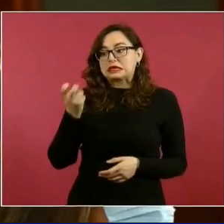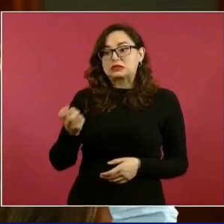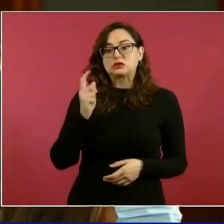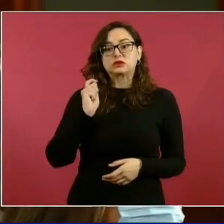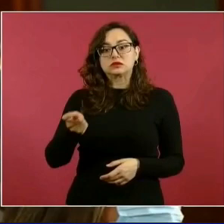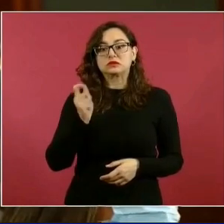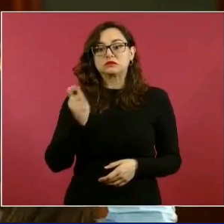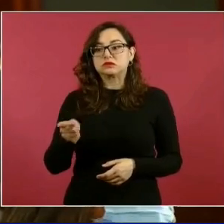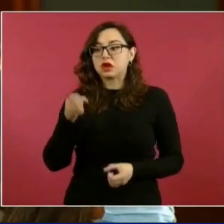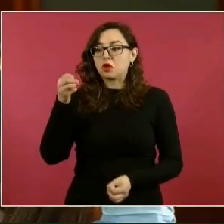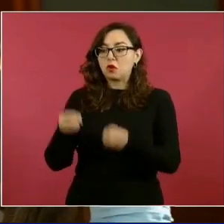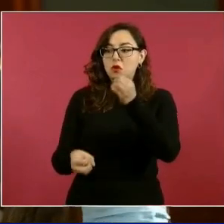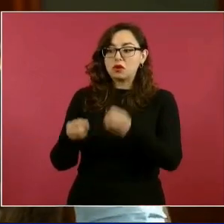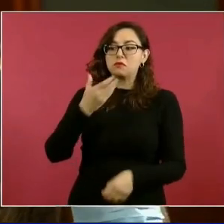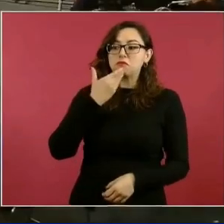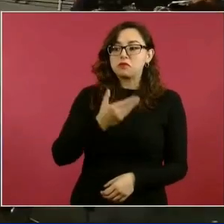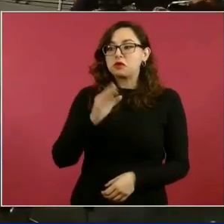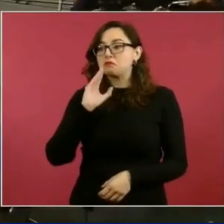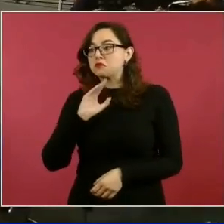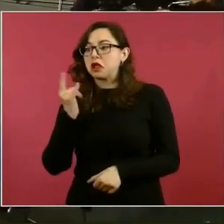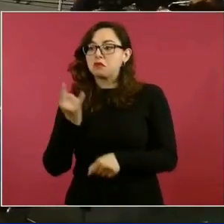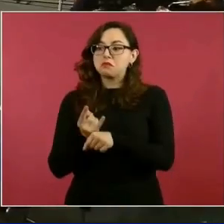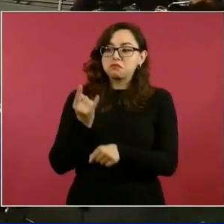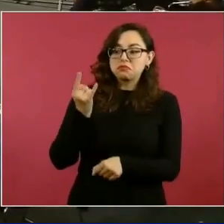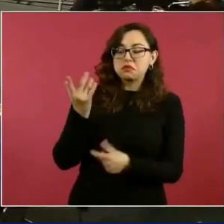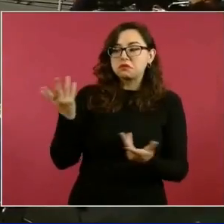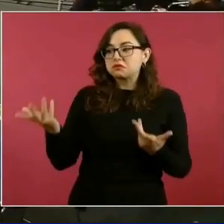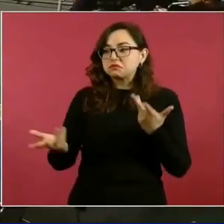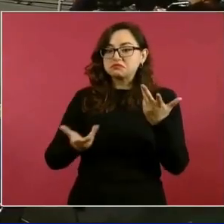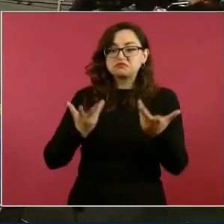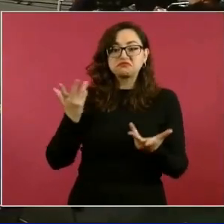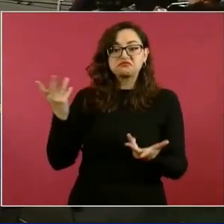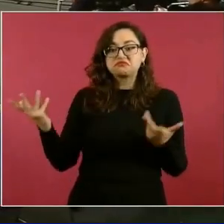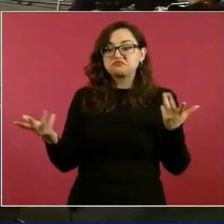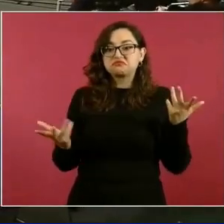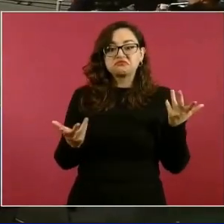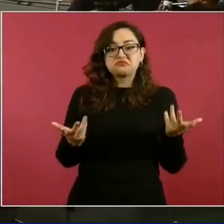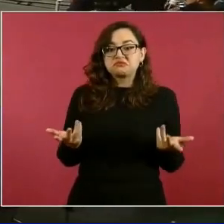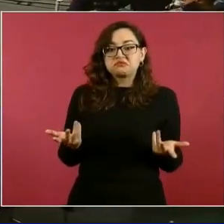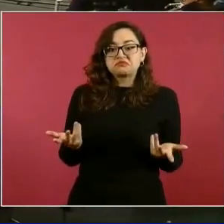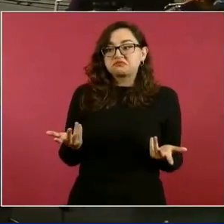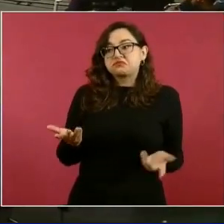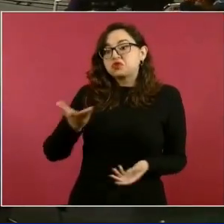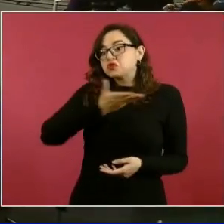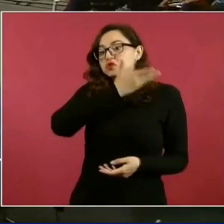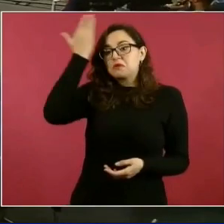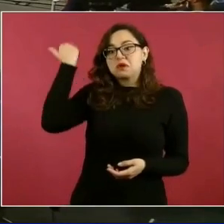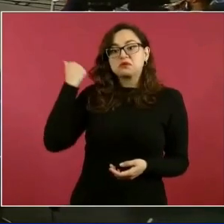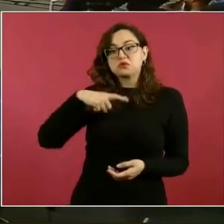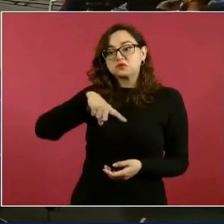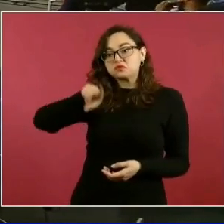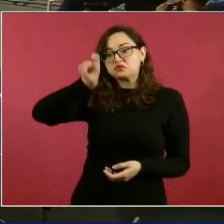los jueces. Esto se lo digo porque el Poder Judicial